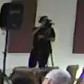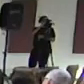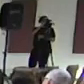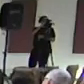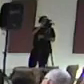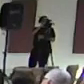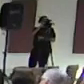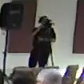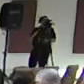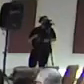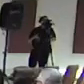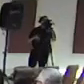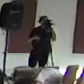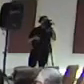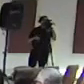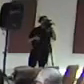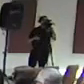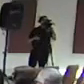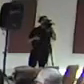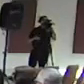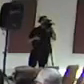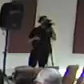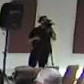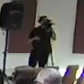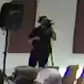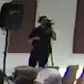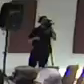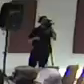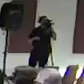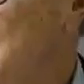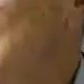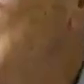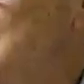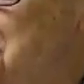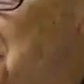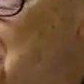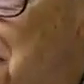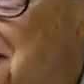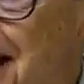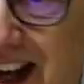Buenos días. Saludo